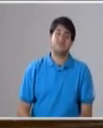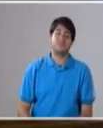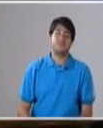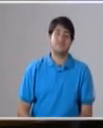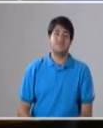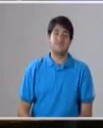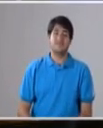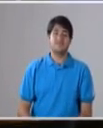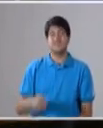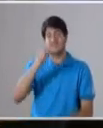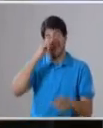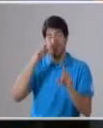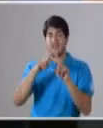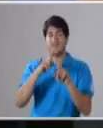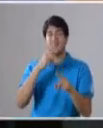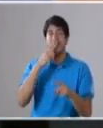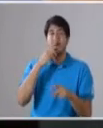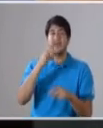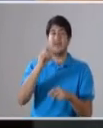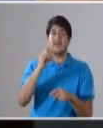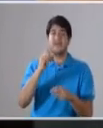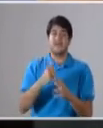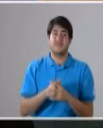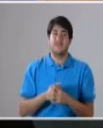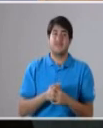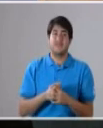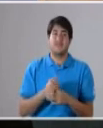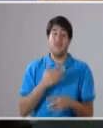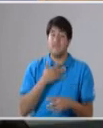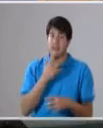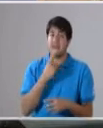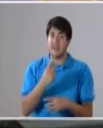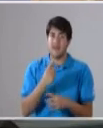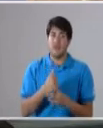Y también el hermano, Guillermo se llama, me dijo, ¿sabes qué?